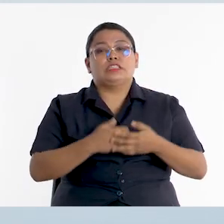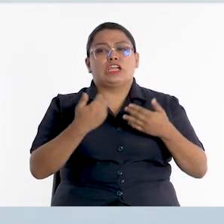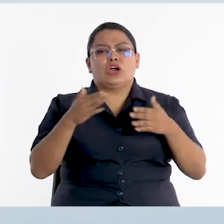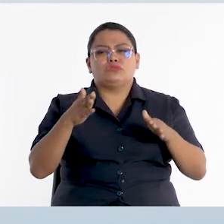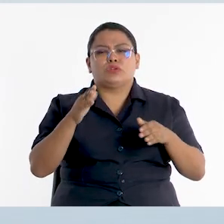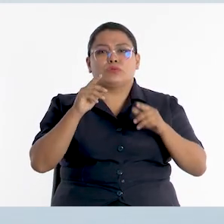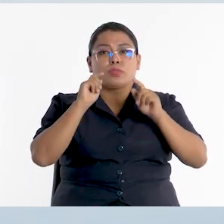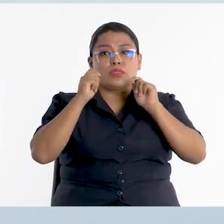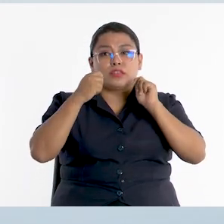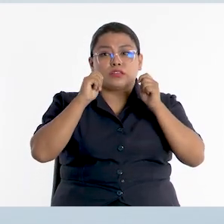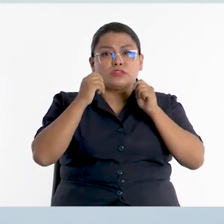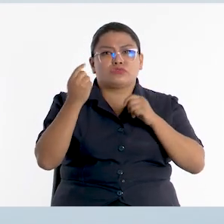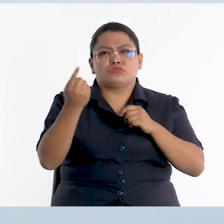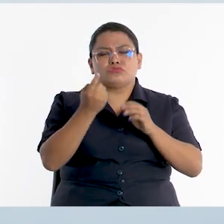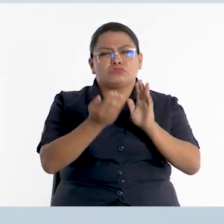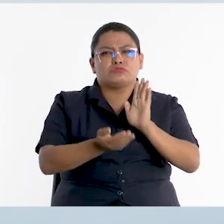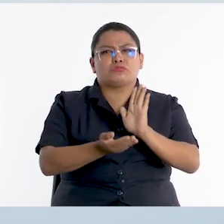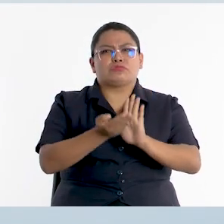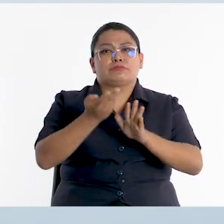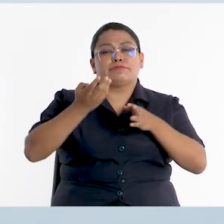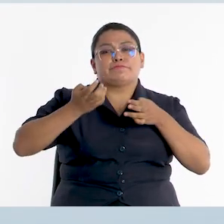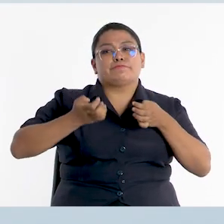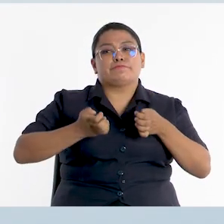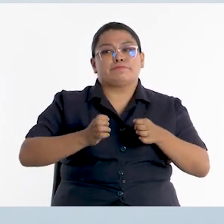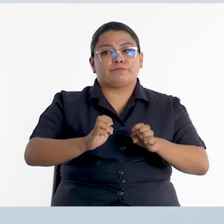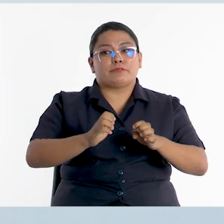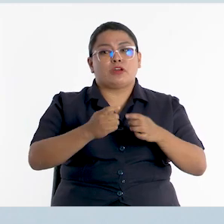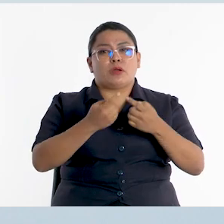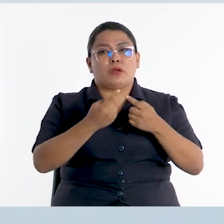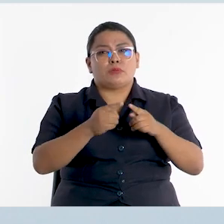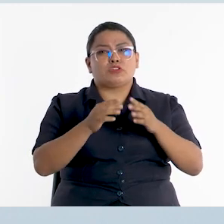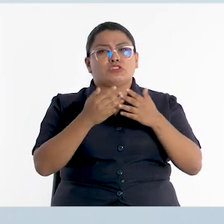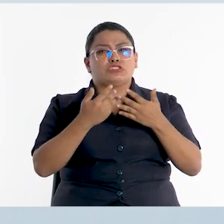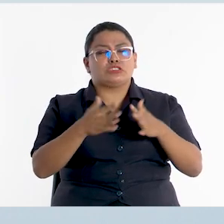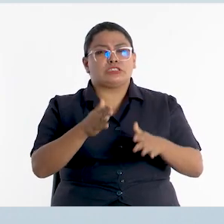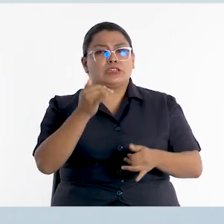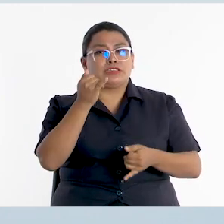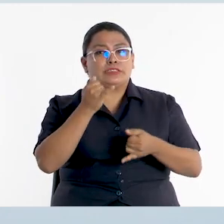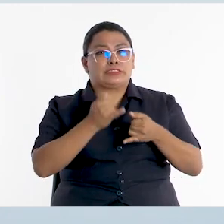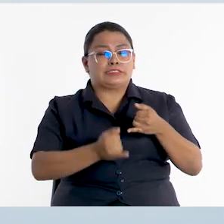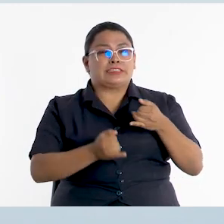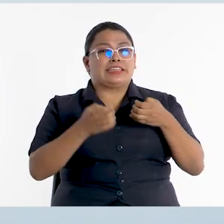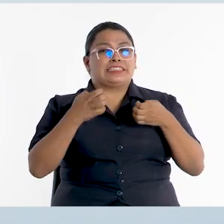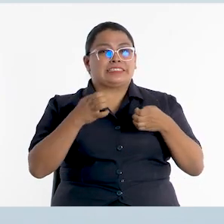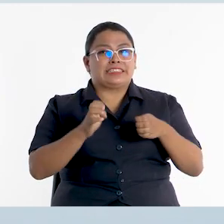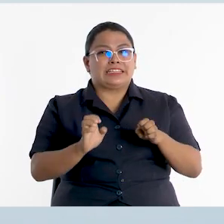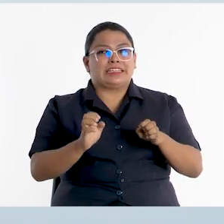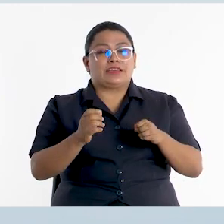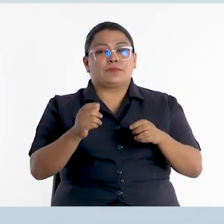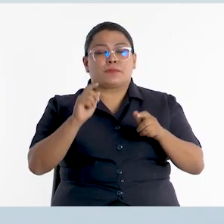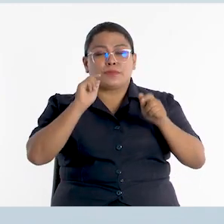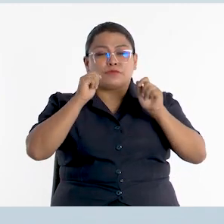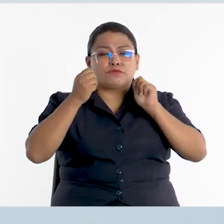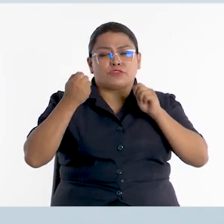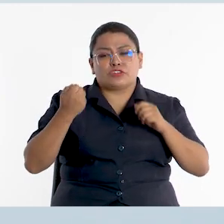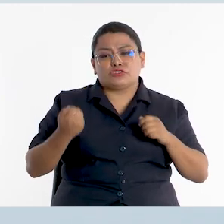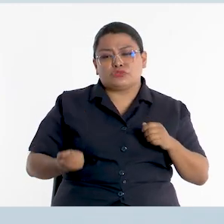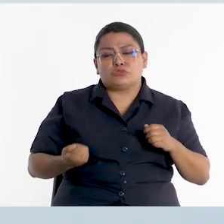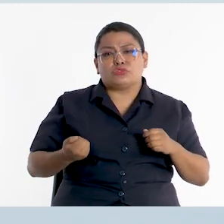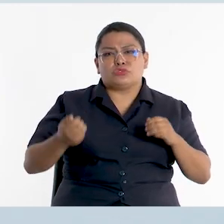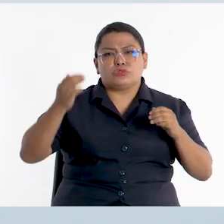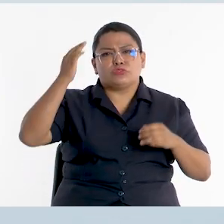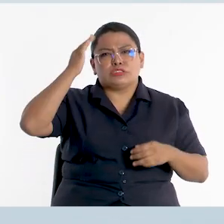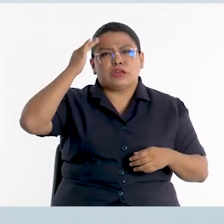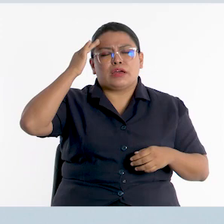Hemos utilizado los dulces únicamente para desarrollar la estrategia, pero una vez que concluyamos con la estrategia, el